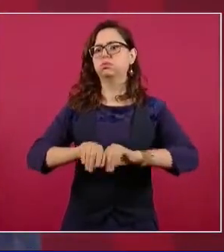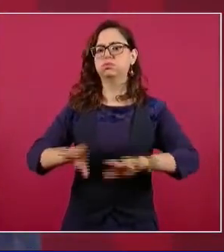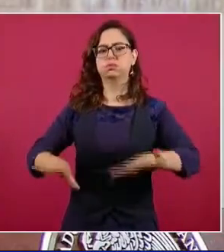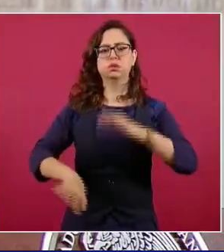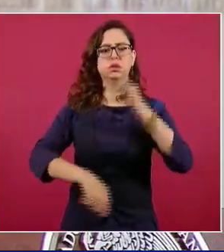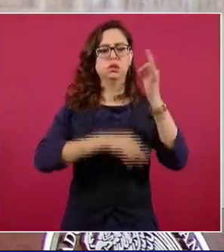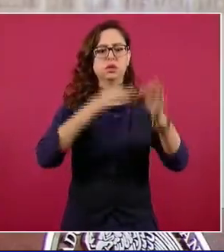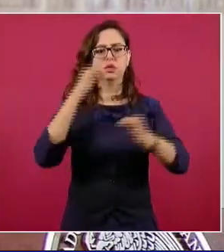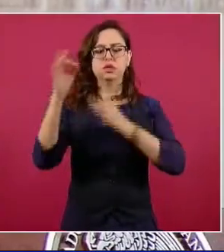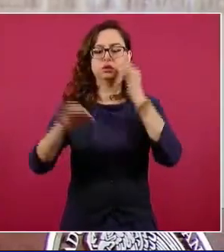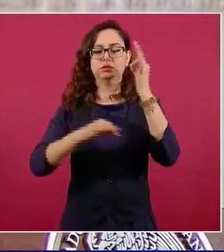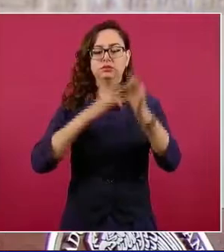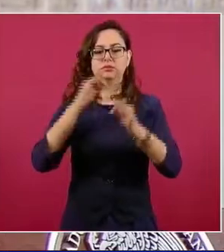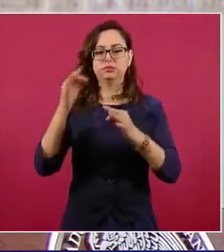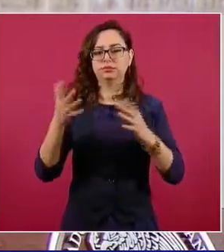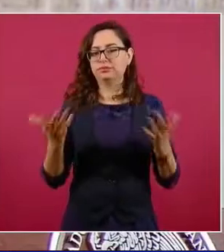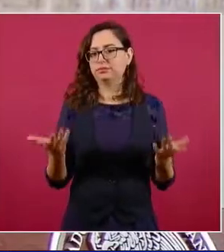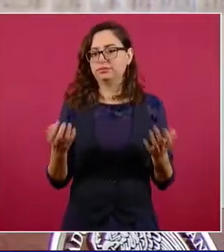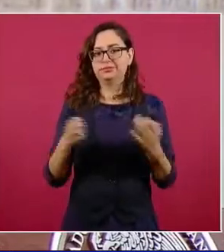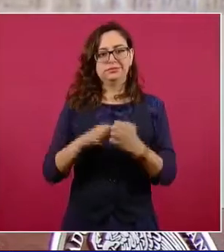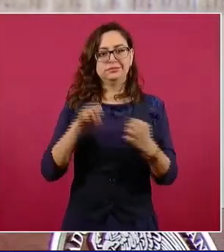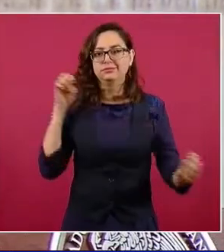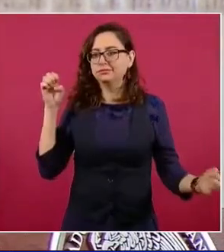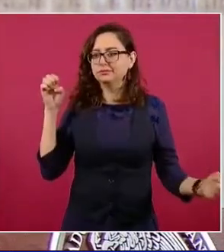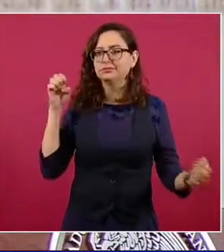fueron engañados, manipulados.